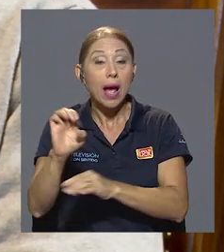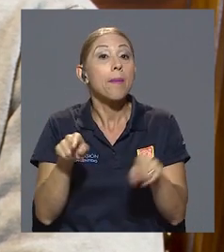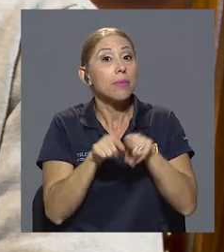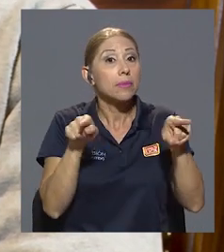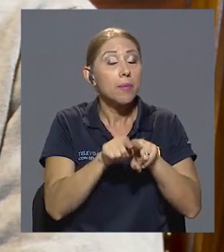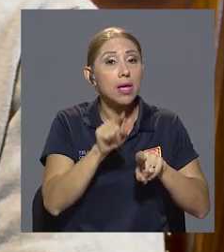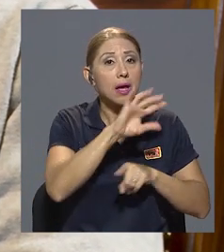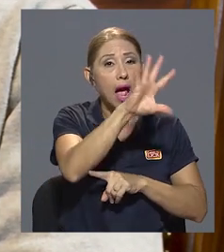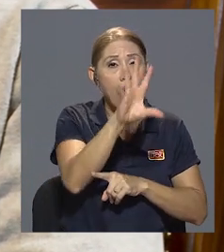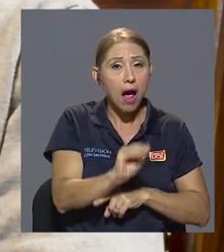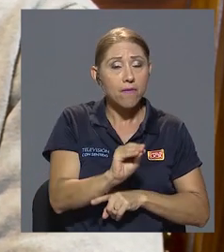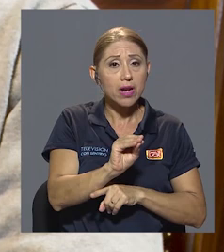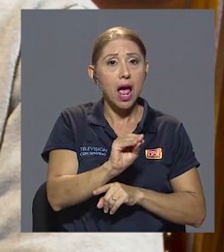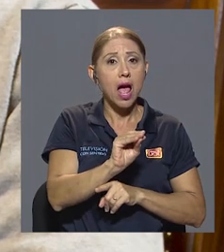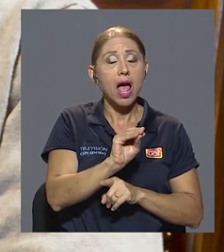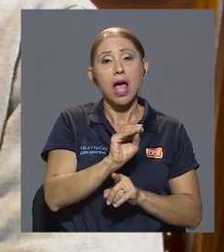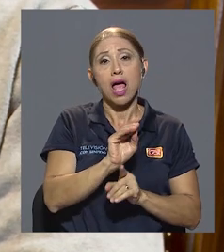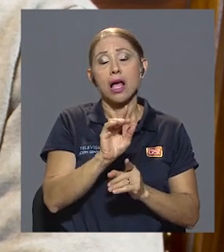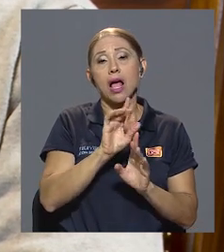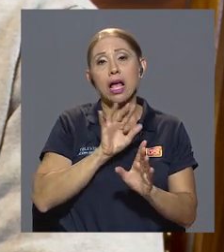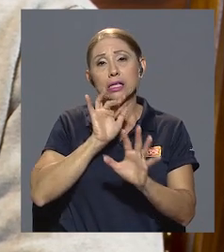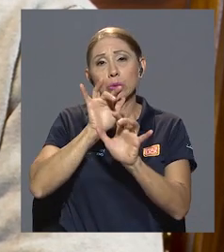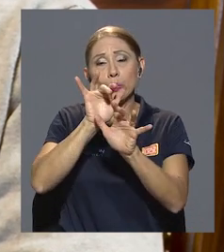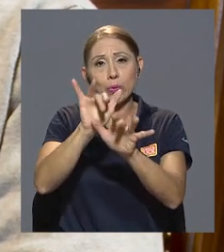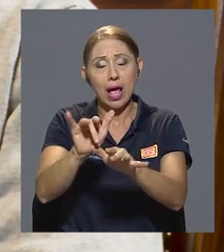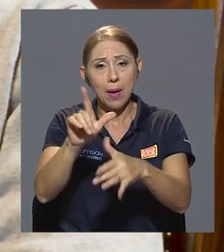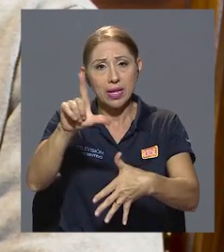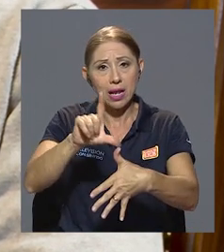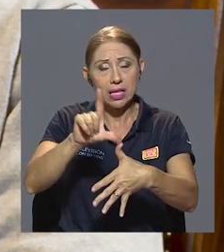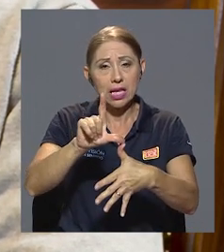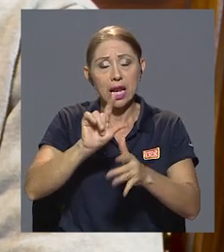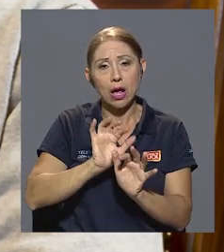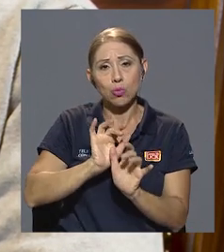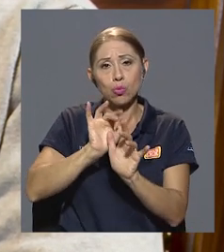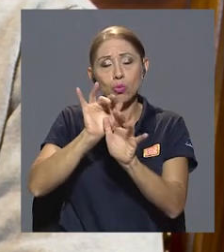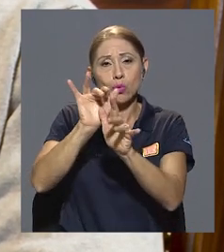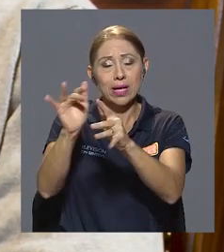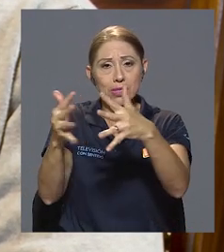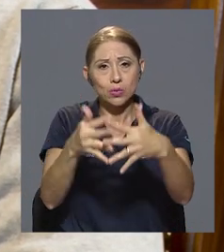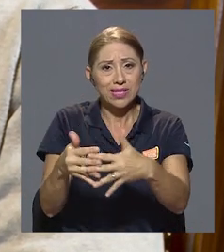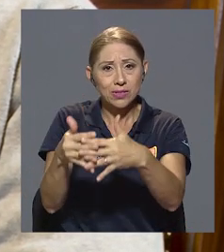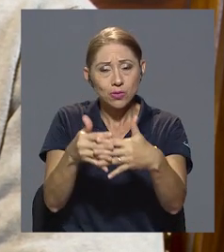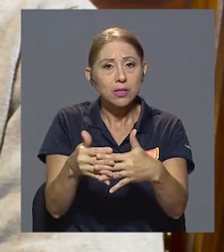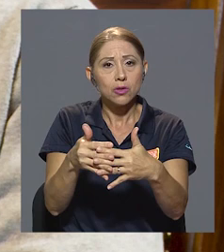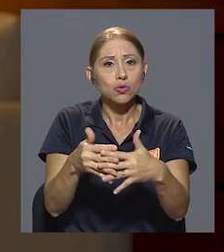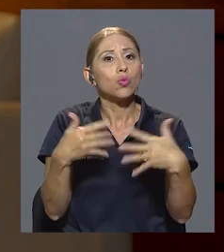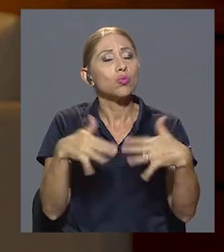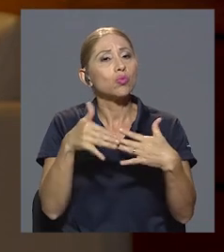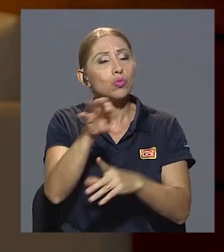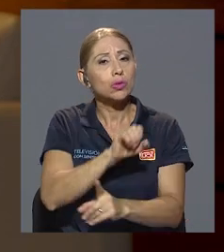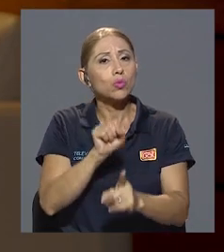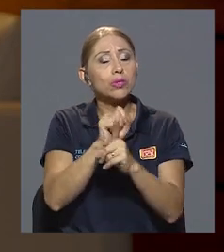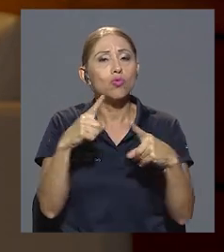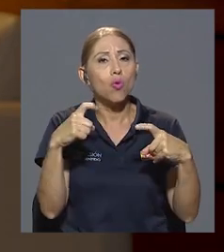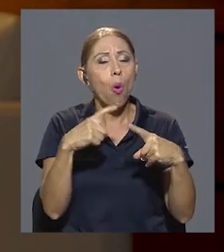áfrica a través de américa latina hacia los eeuu bueno es un fenómeno verdaderamente complejo que es como